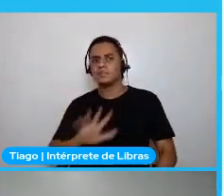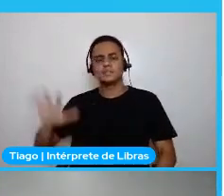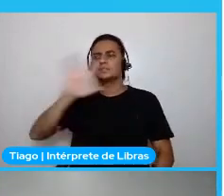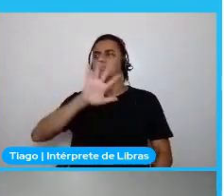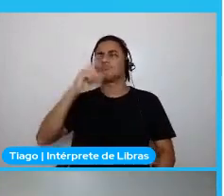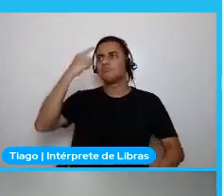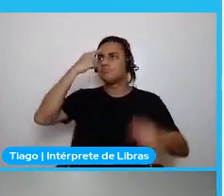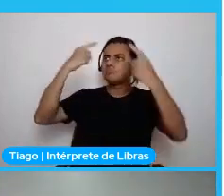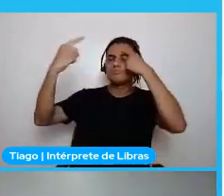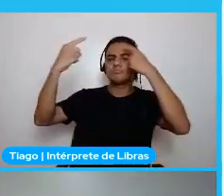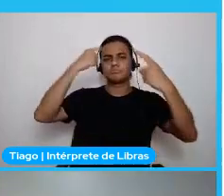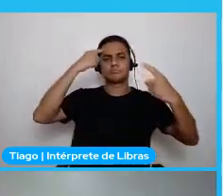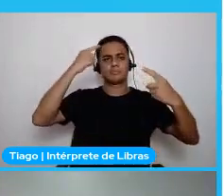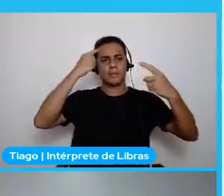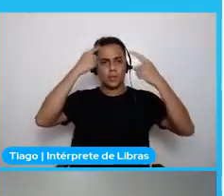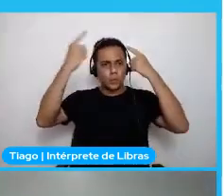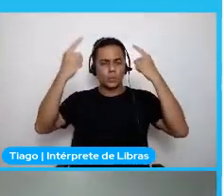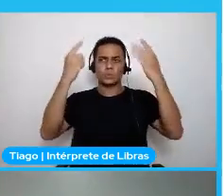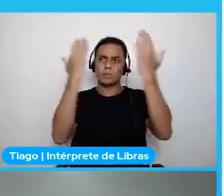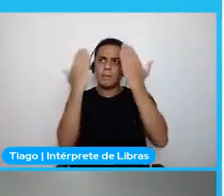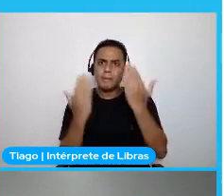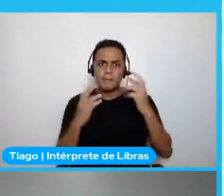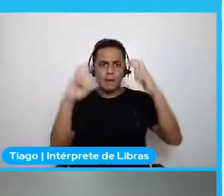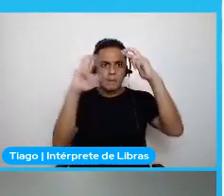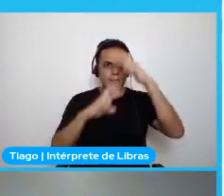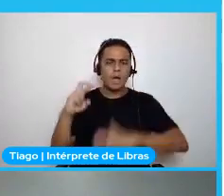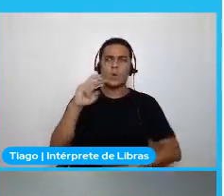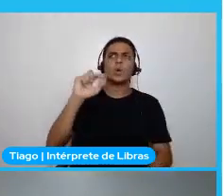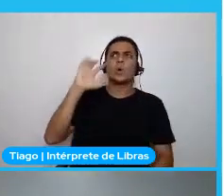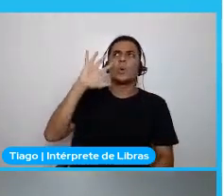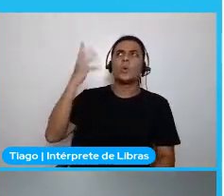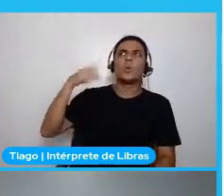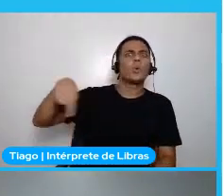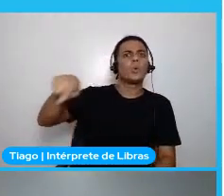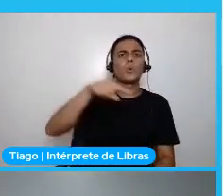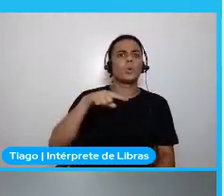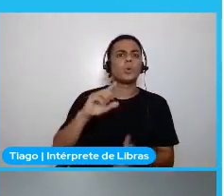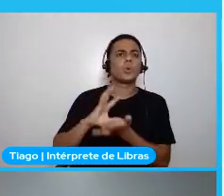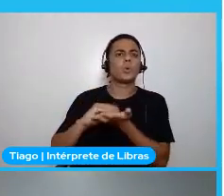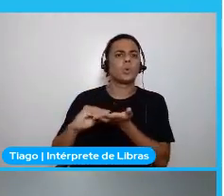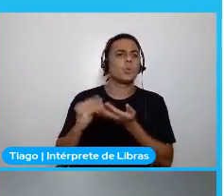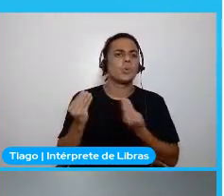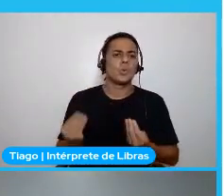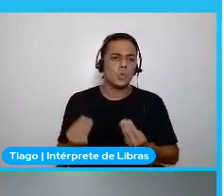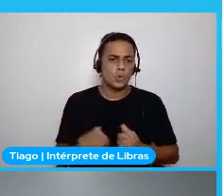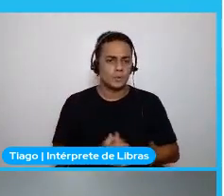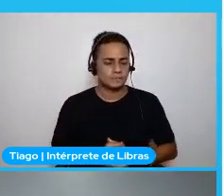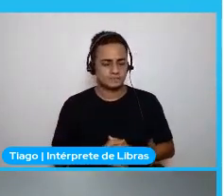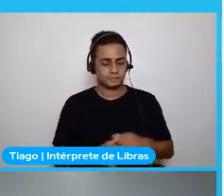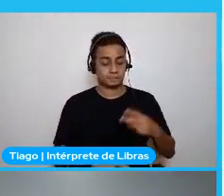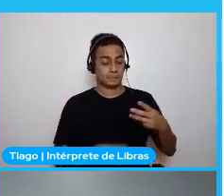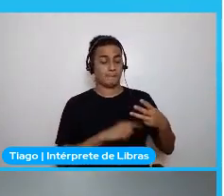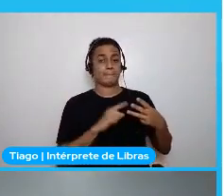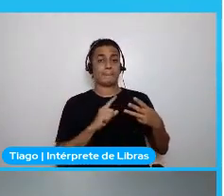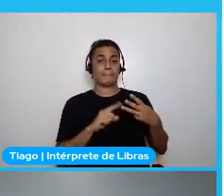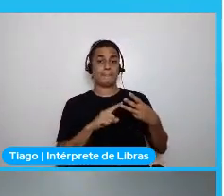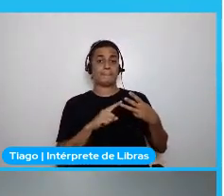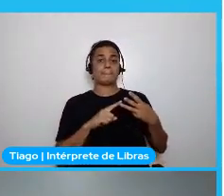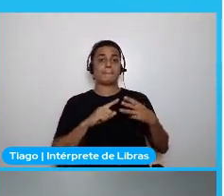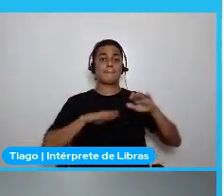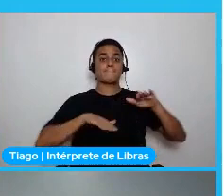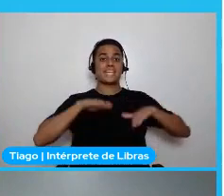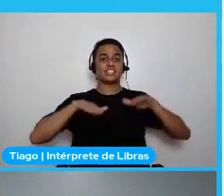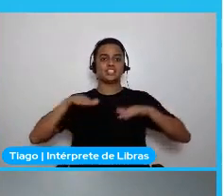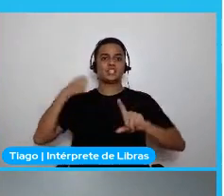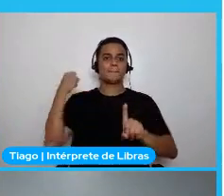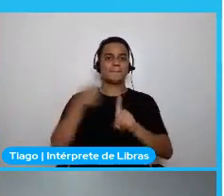pregunta, generar auditoría. Bueno, ¿qué está pasando con mis impuestos? Medición de impacto. Obviamente, no solamente